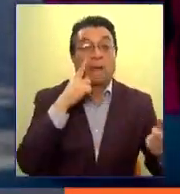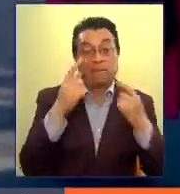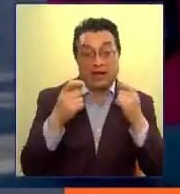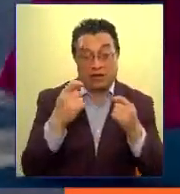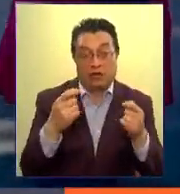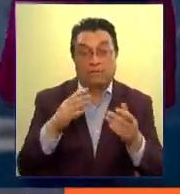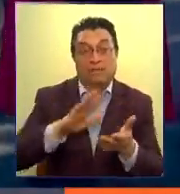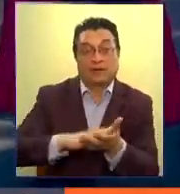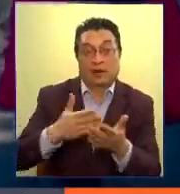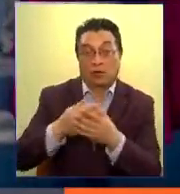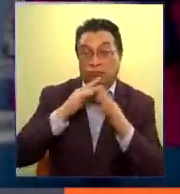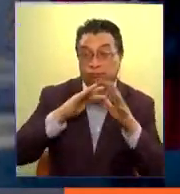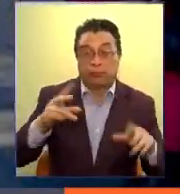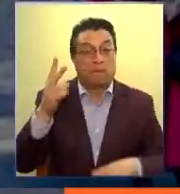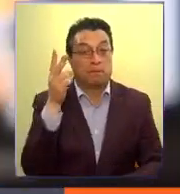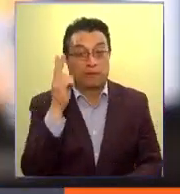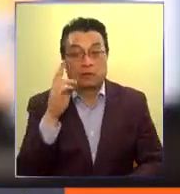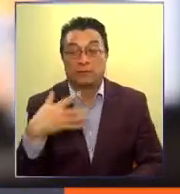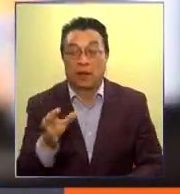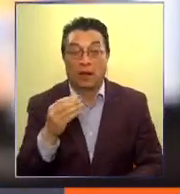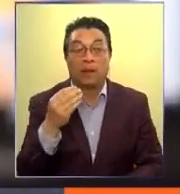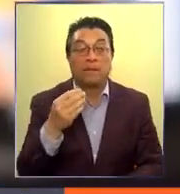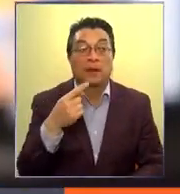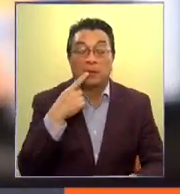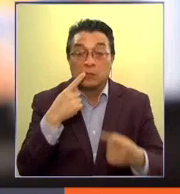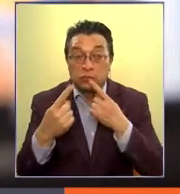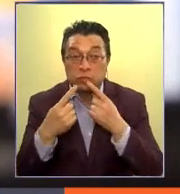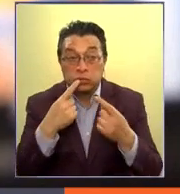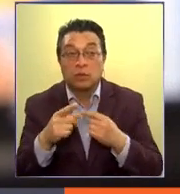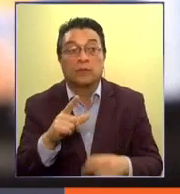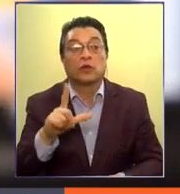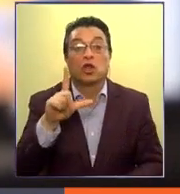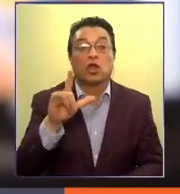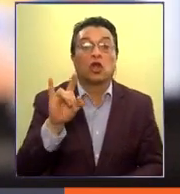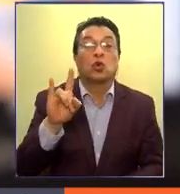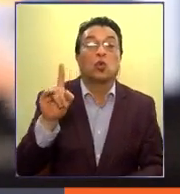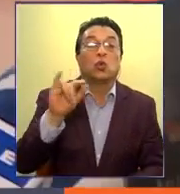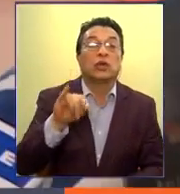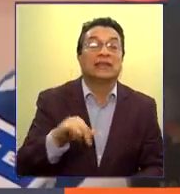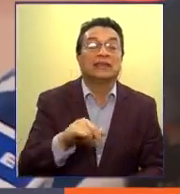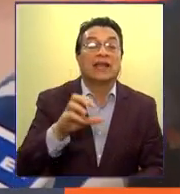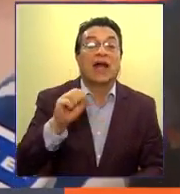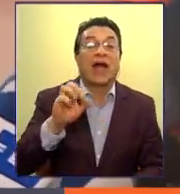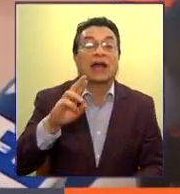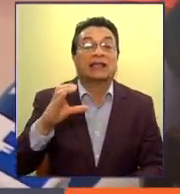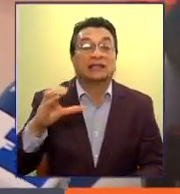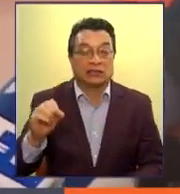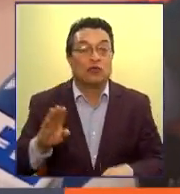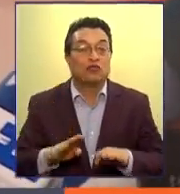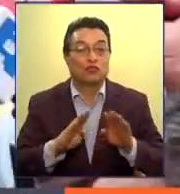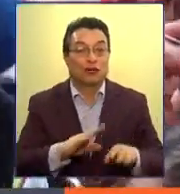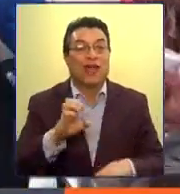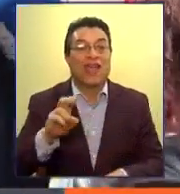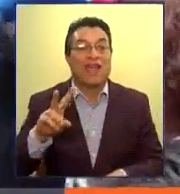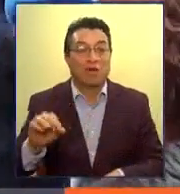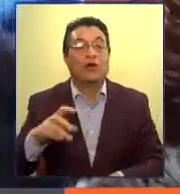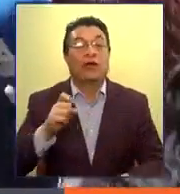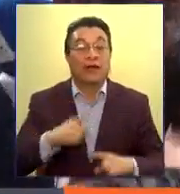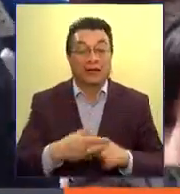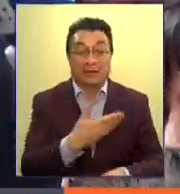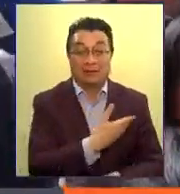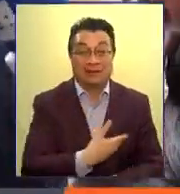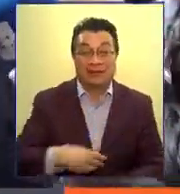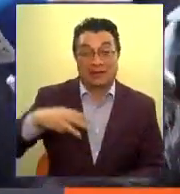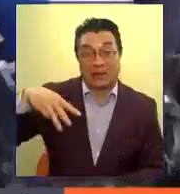salud pública, el último sondeo de Ipsos muestra a Luis Arce, el candidato apoyado por Evo Morales, y al expresidente Carlos Mesa